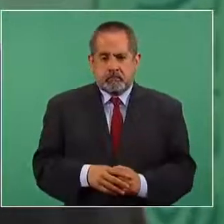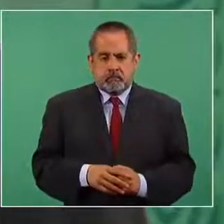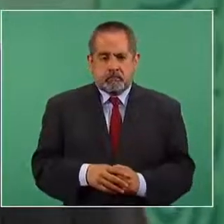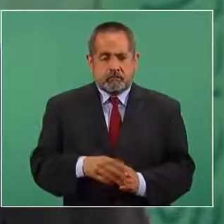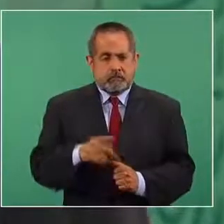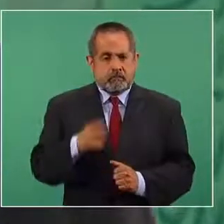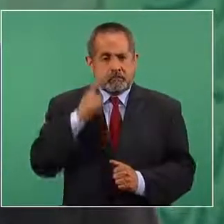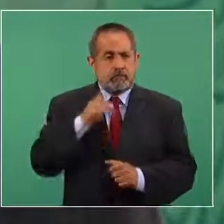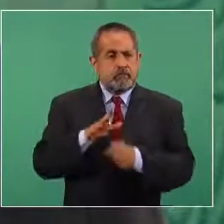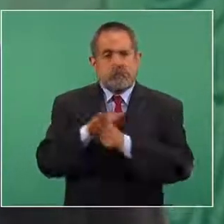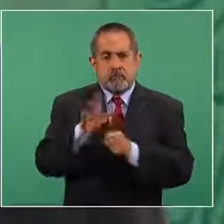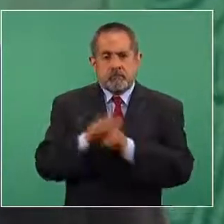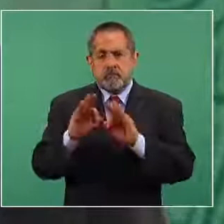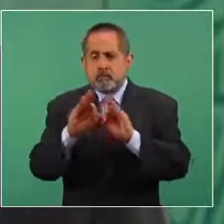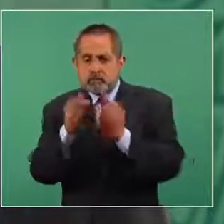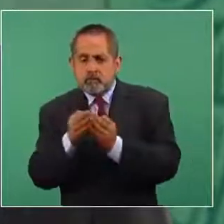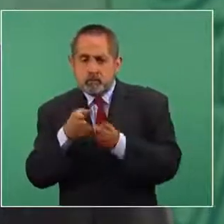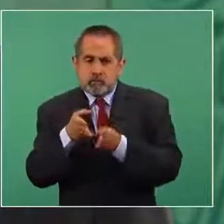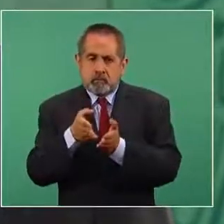un cauce.